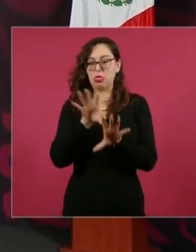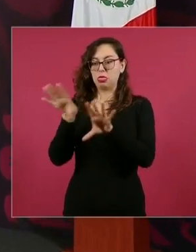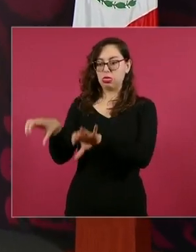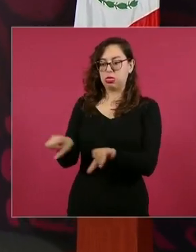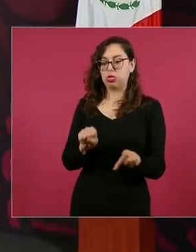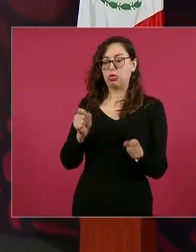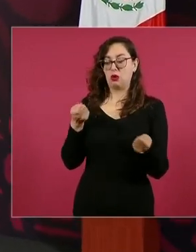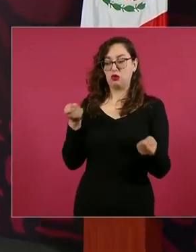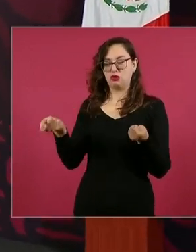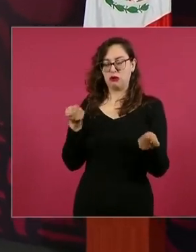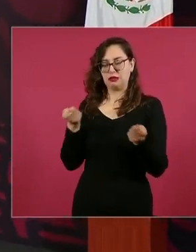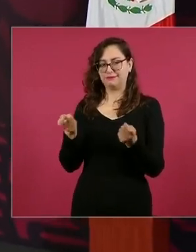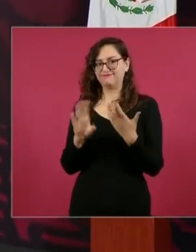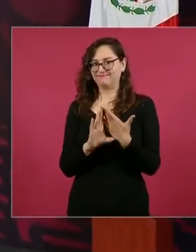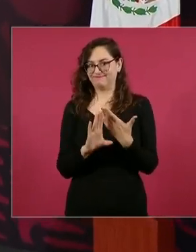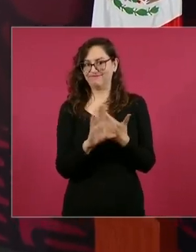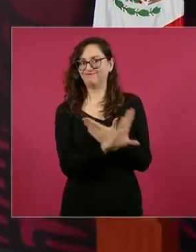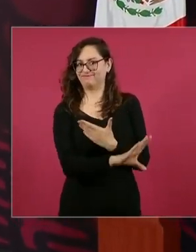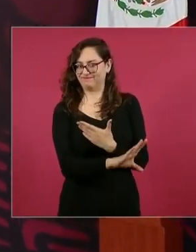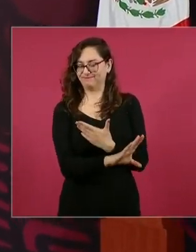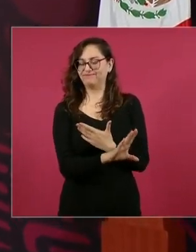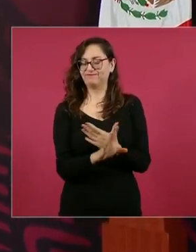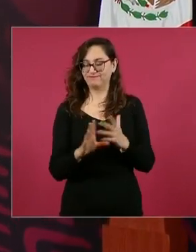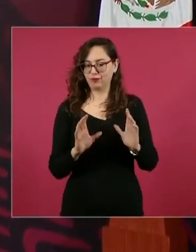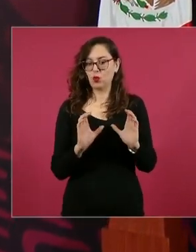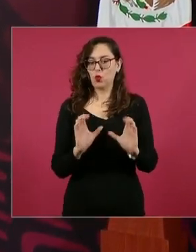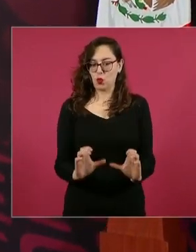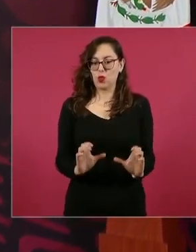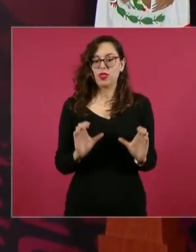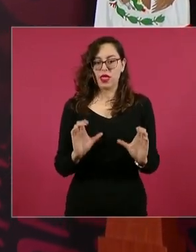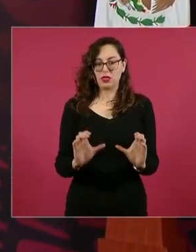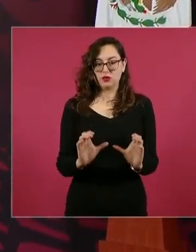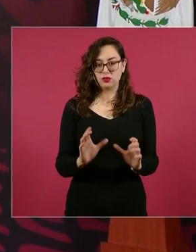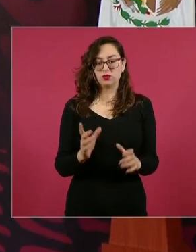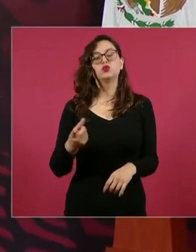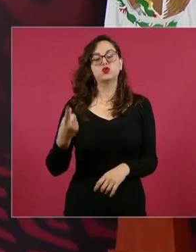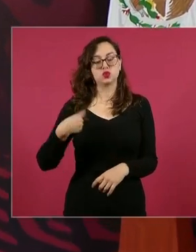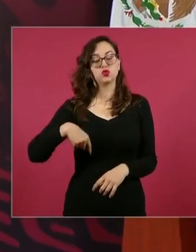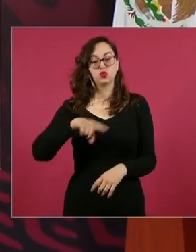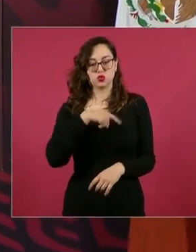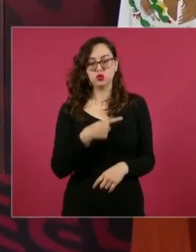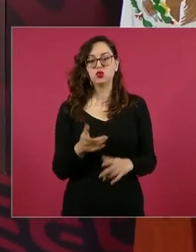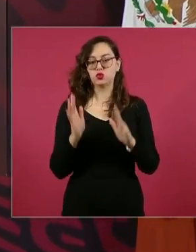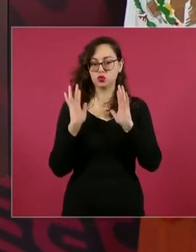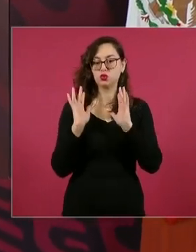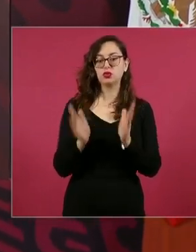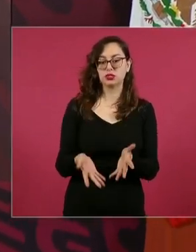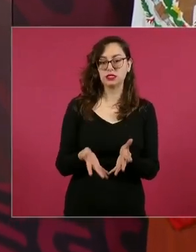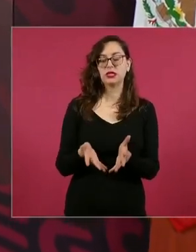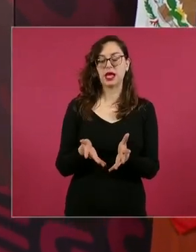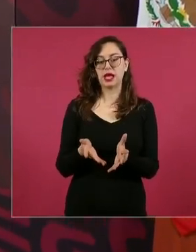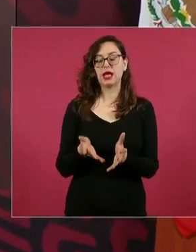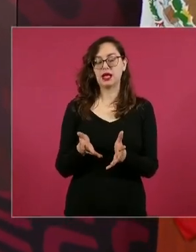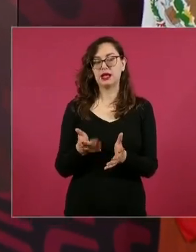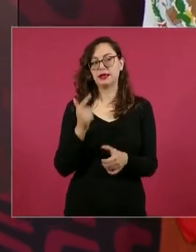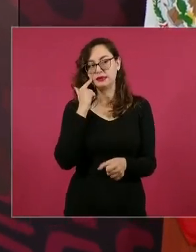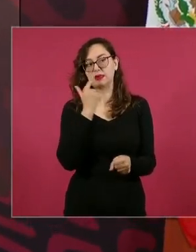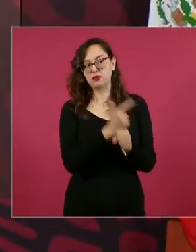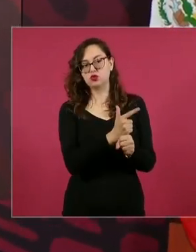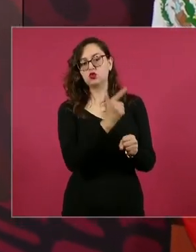redes ya se ha hecho en los medios